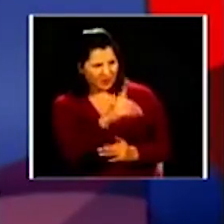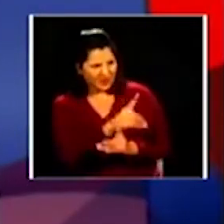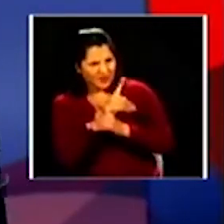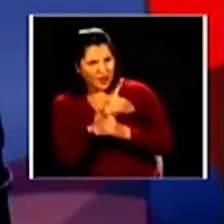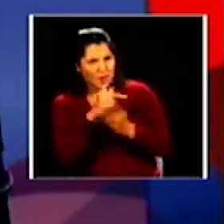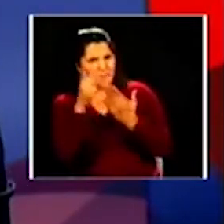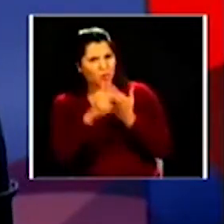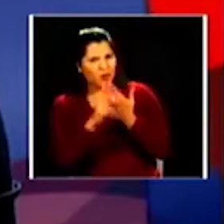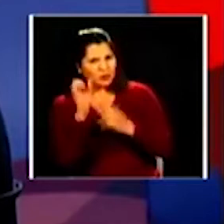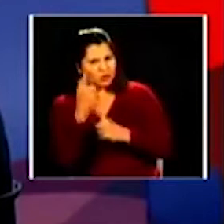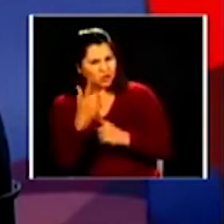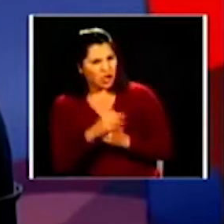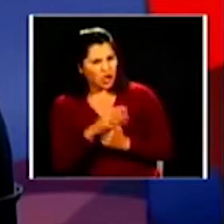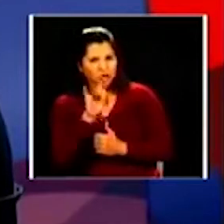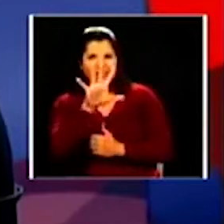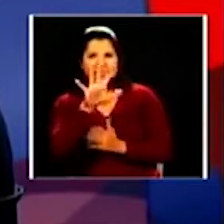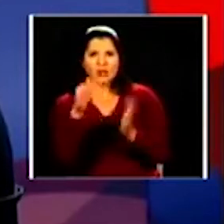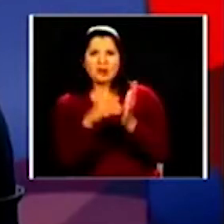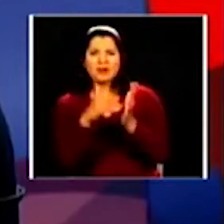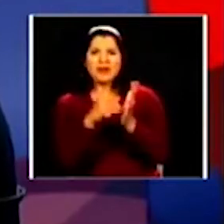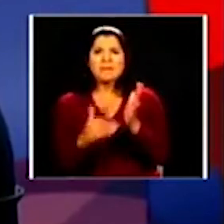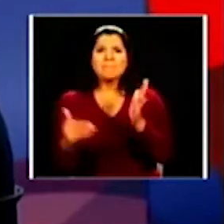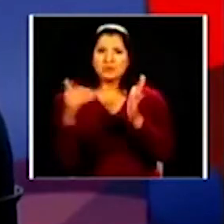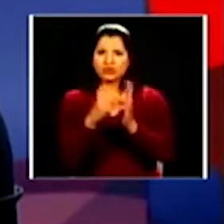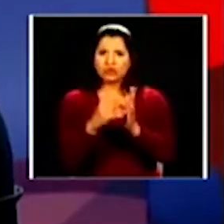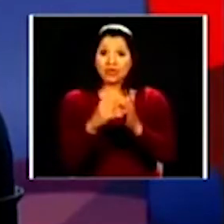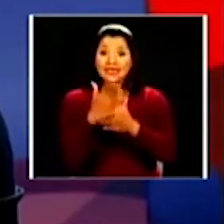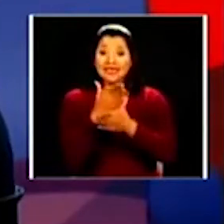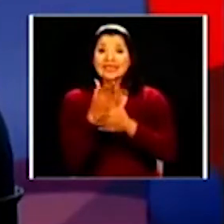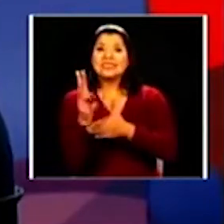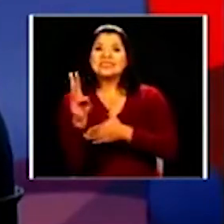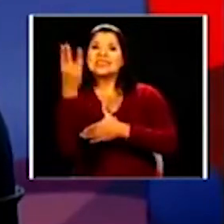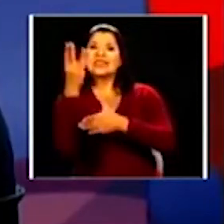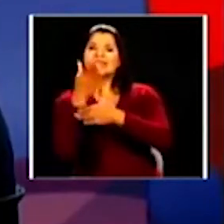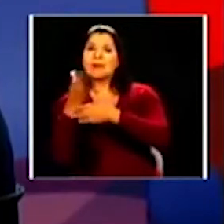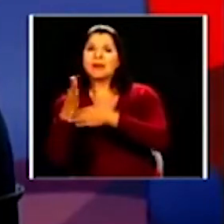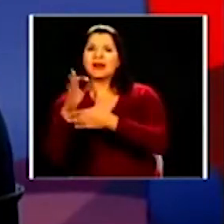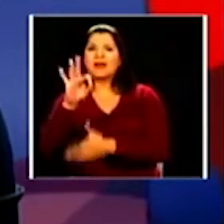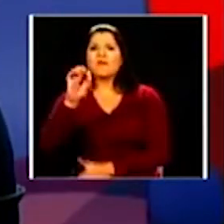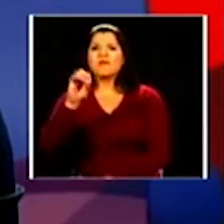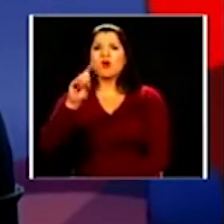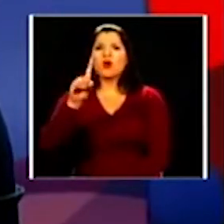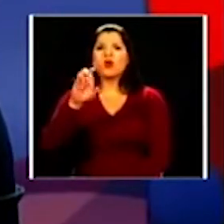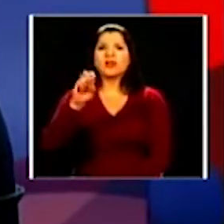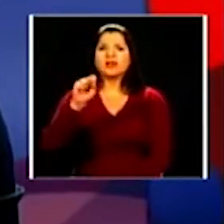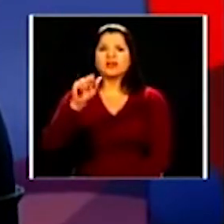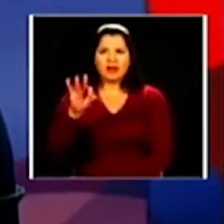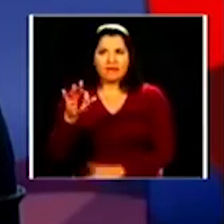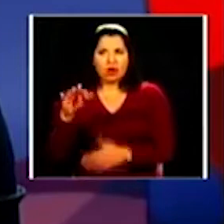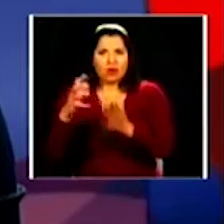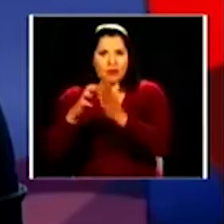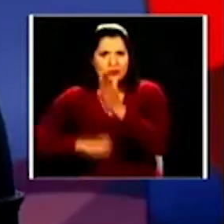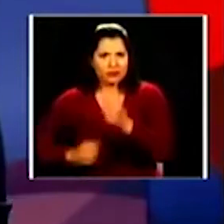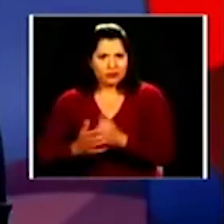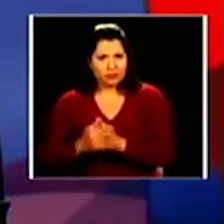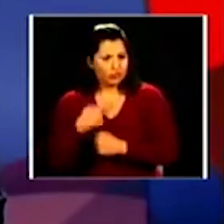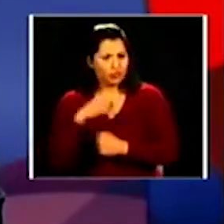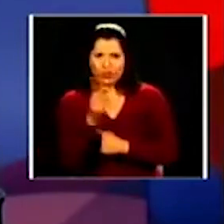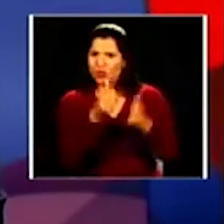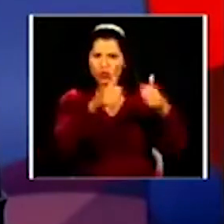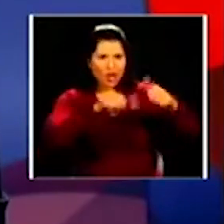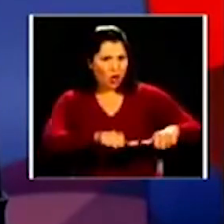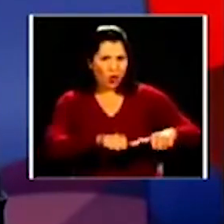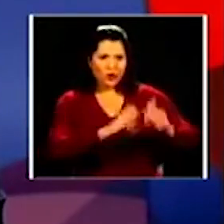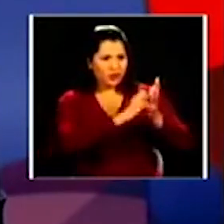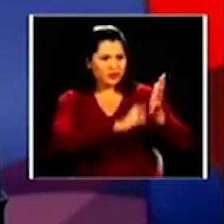sociales, 85.000 millones es una sexta parte de FODESAF, ¿a qué se le va a recortar? Yo no estoy de acuerdo con quitarle plata a los programas de cuido,